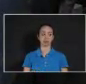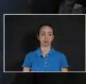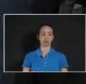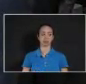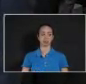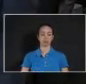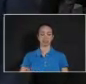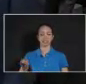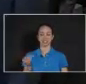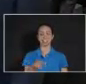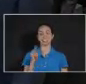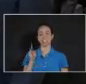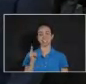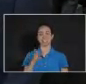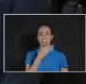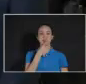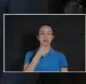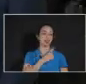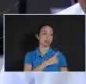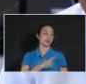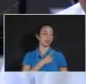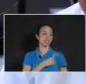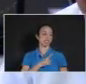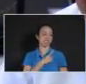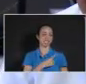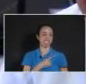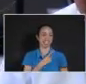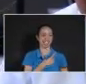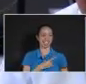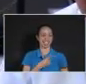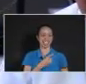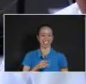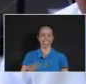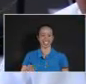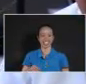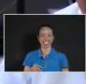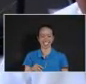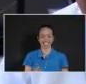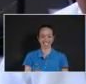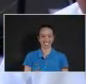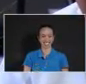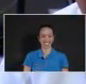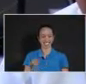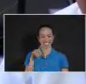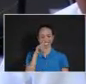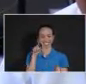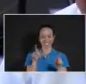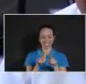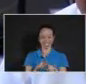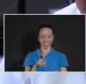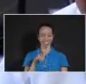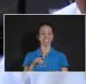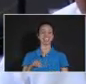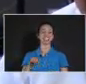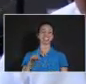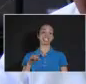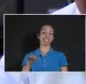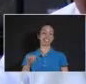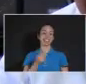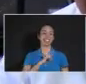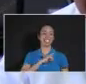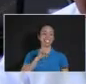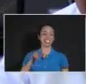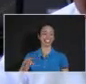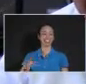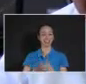batallas, hemos tenido pérdidas y también ganancias, y siempre has estado conmigo. Has sabido